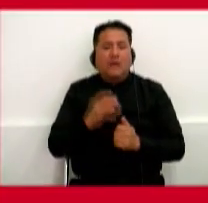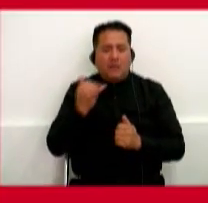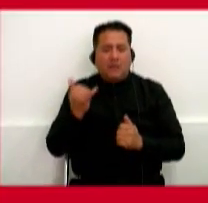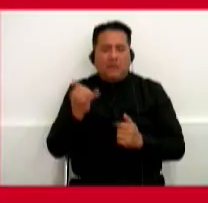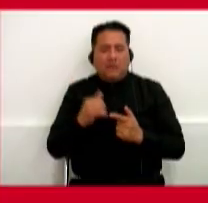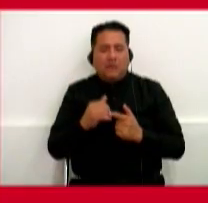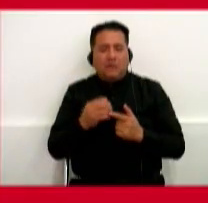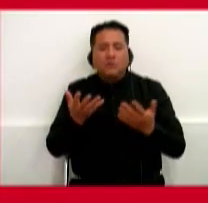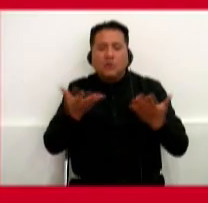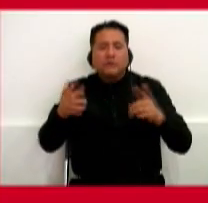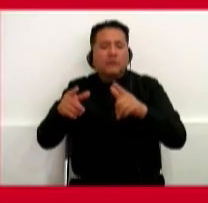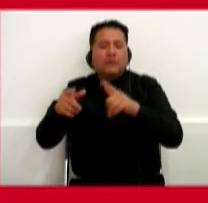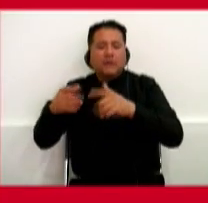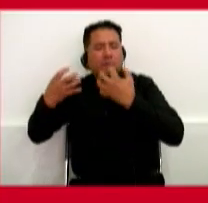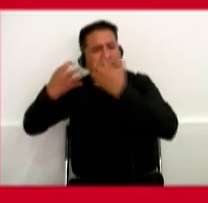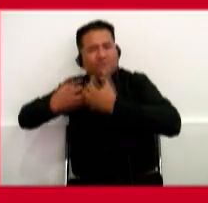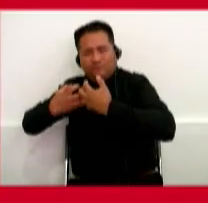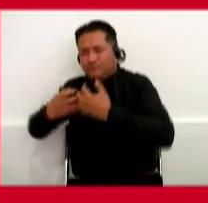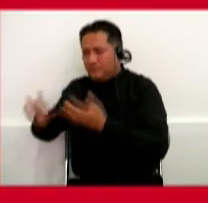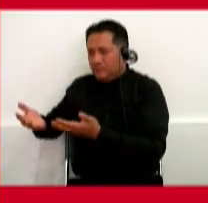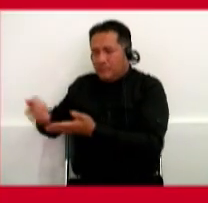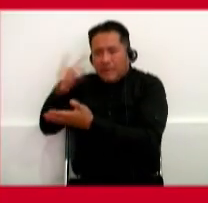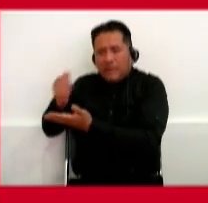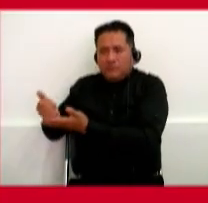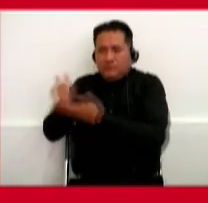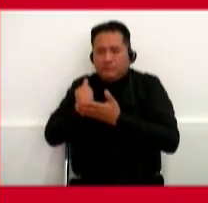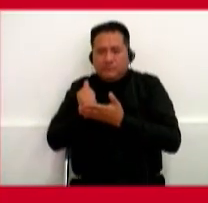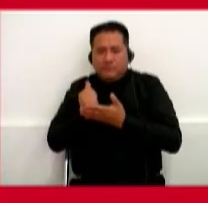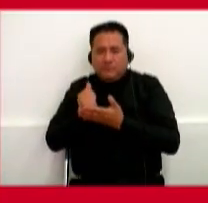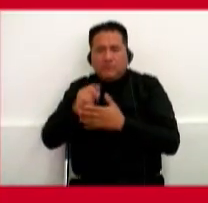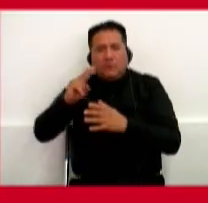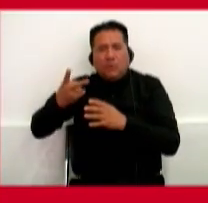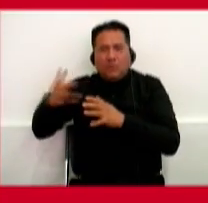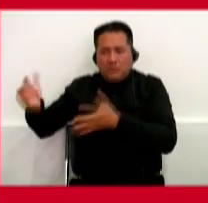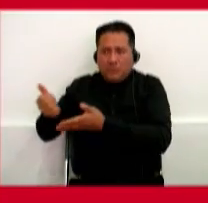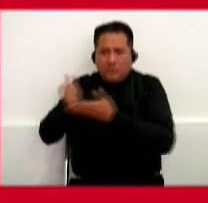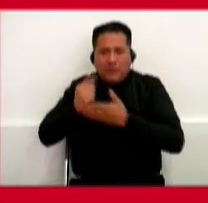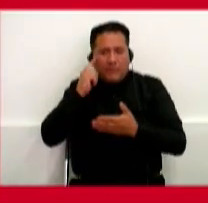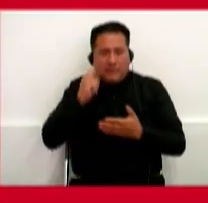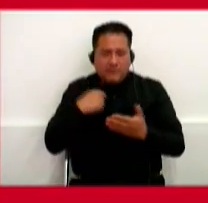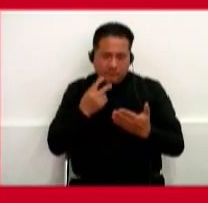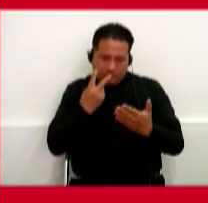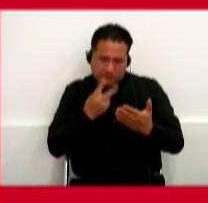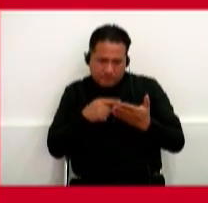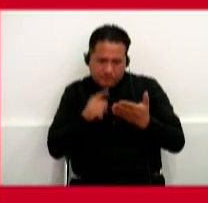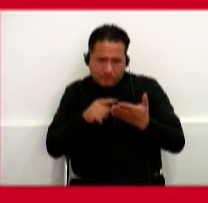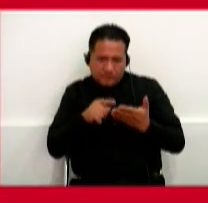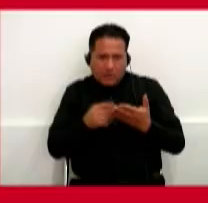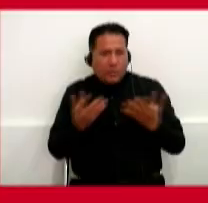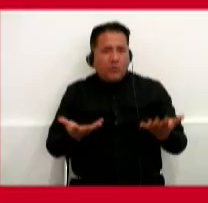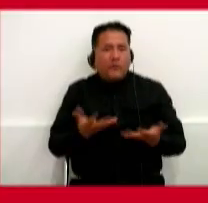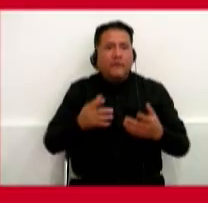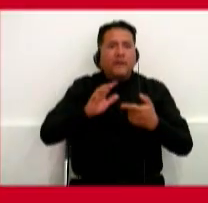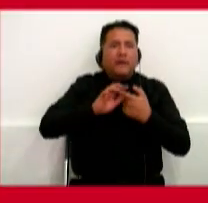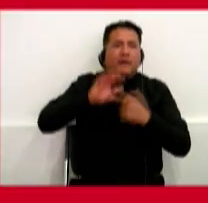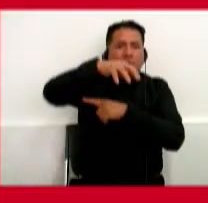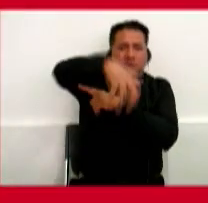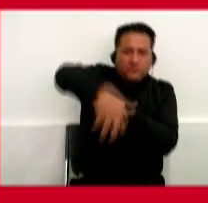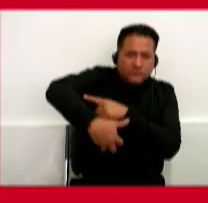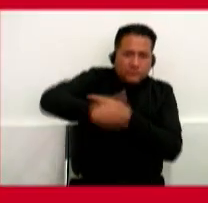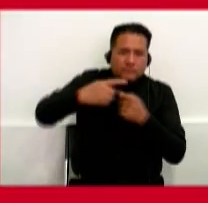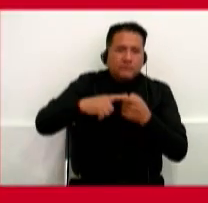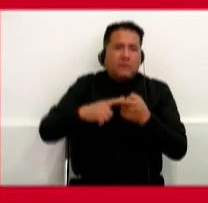mantenimiento de vías, dónde está la retroexcavadora, dónde está el tractor, dónde está la motoniveladora y su estatus,